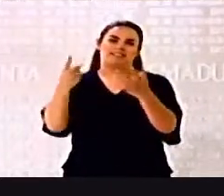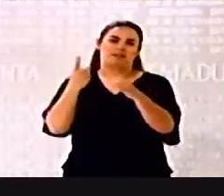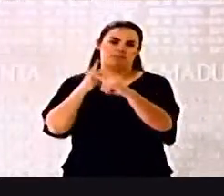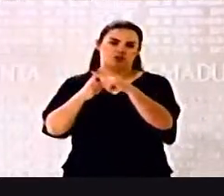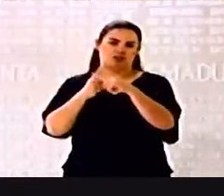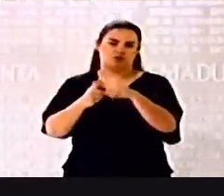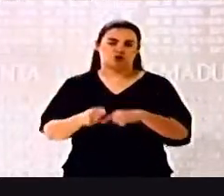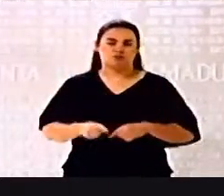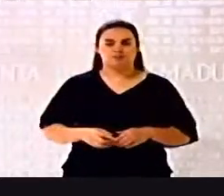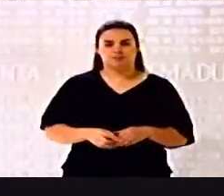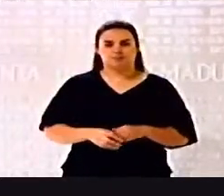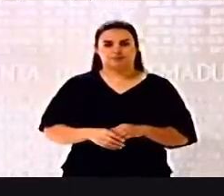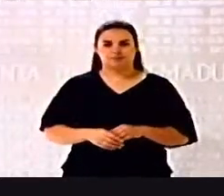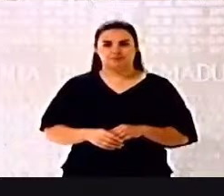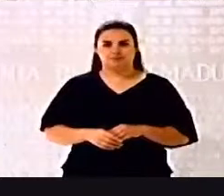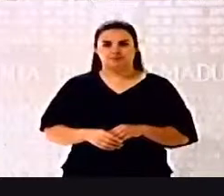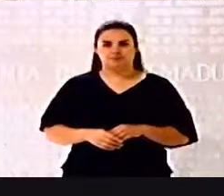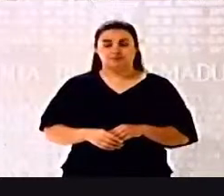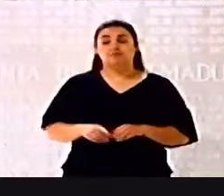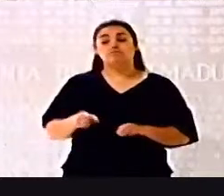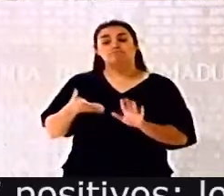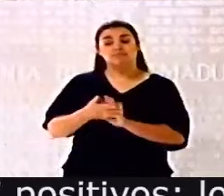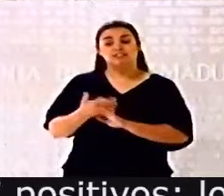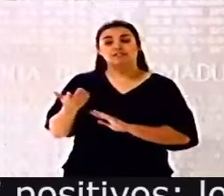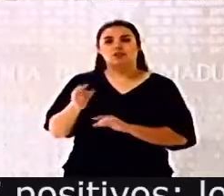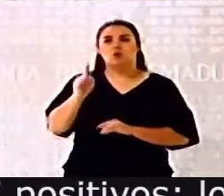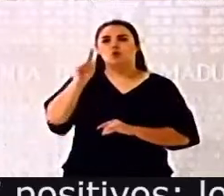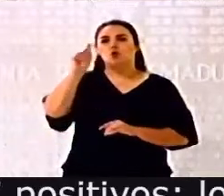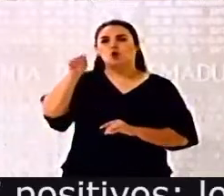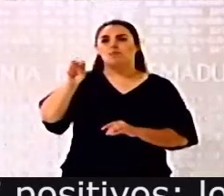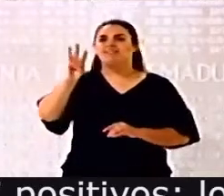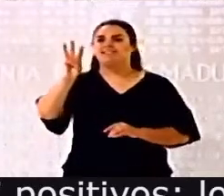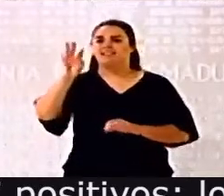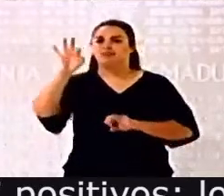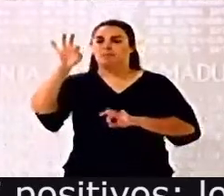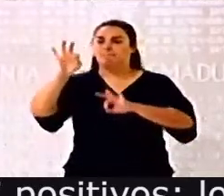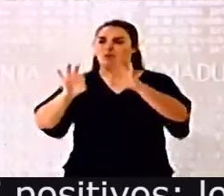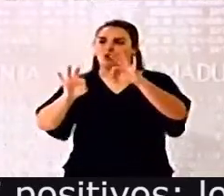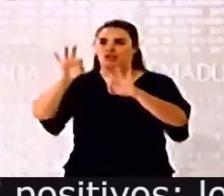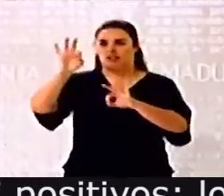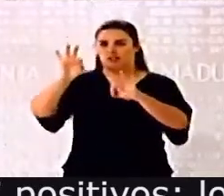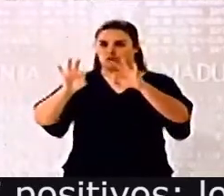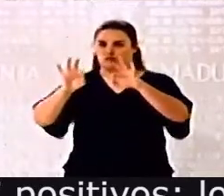positivos, lo que supone un 1,3%